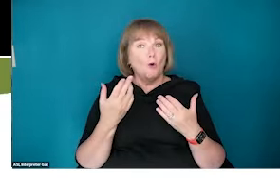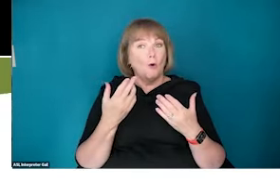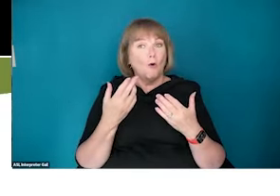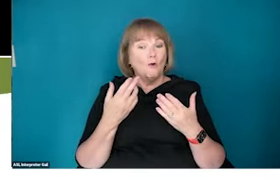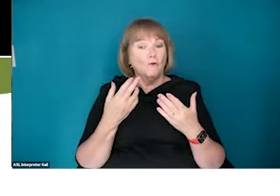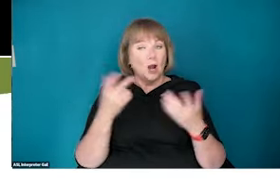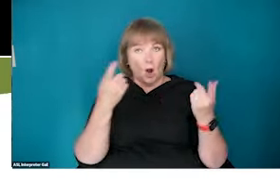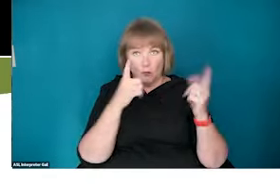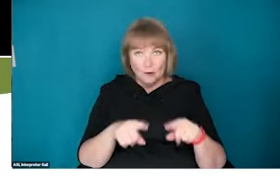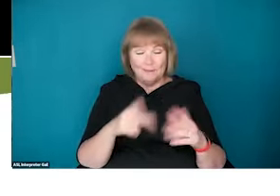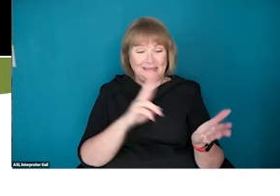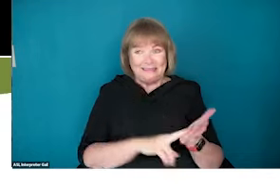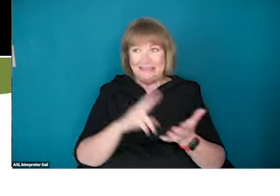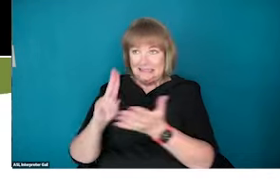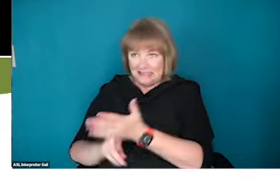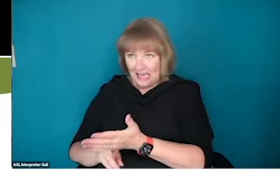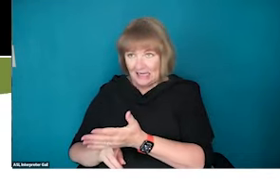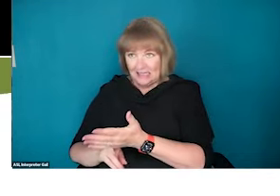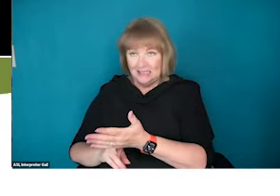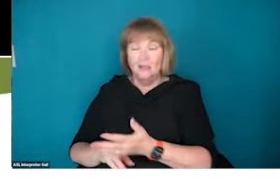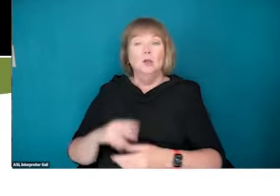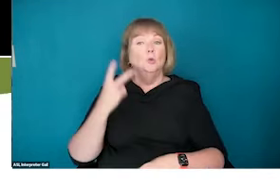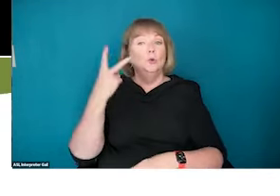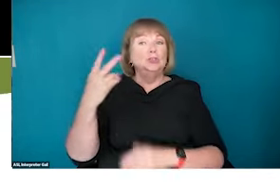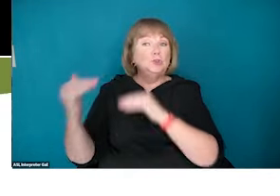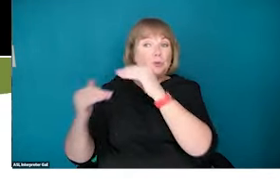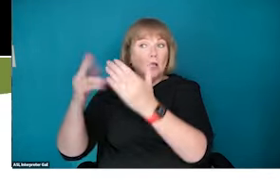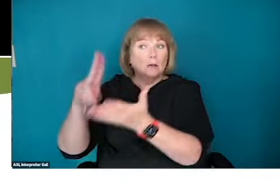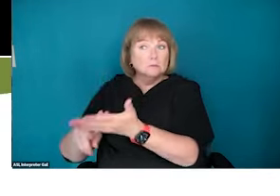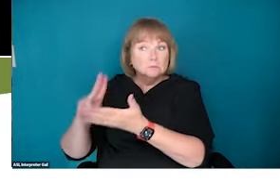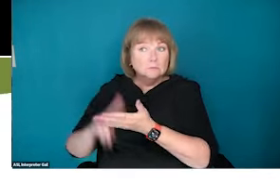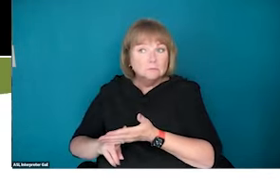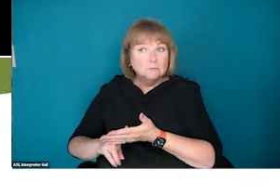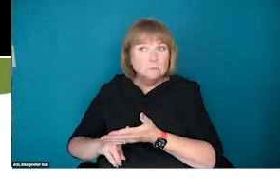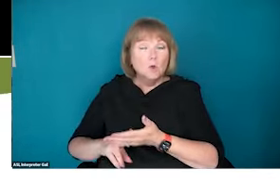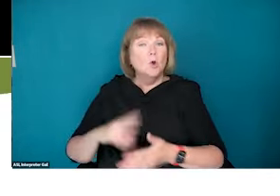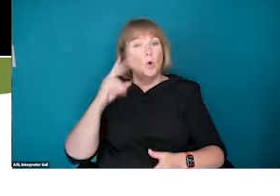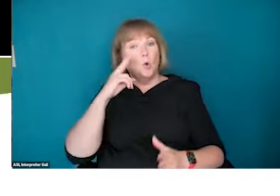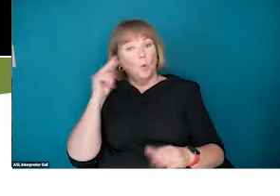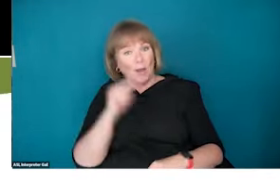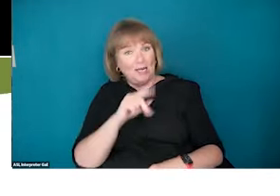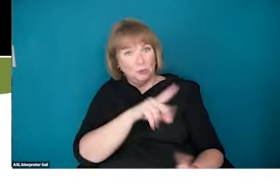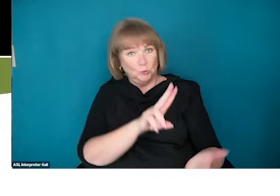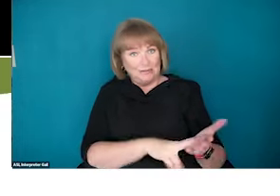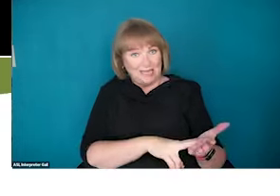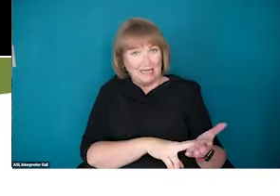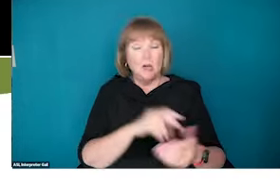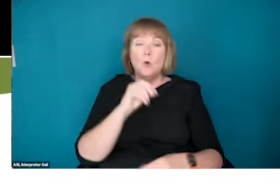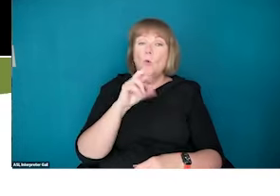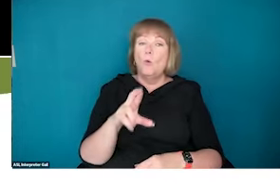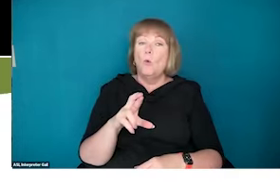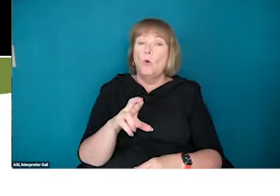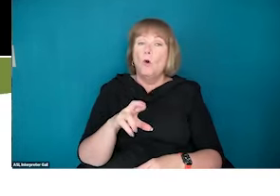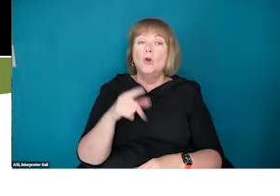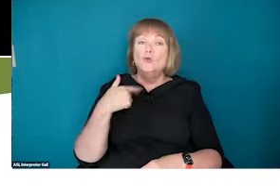lo puede formar. Usted puede llevar este documento a su doctor, a su clínica, a